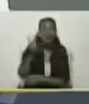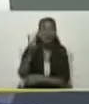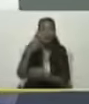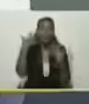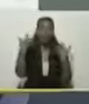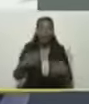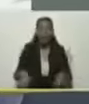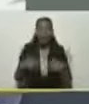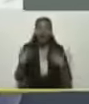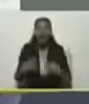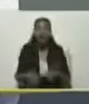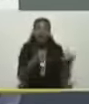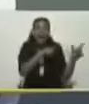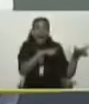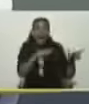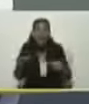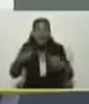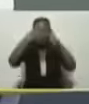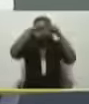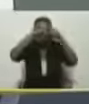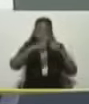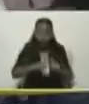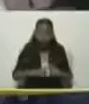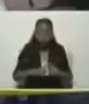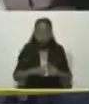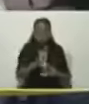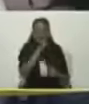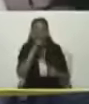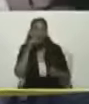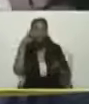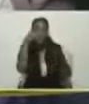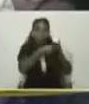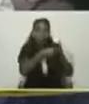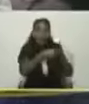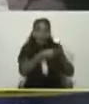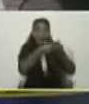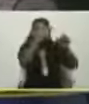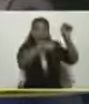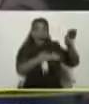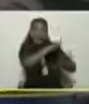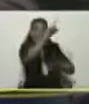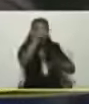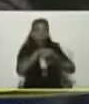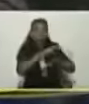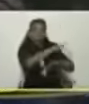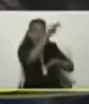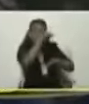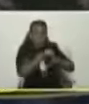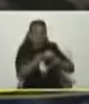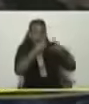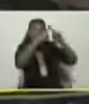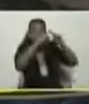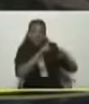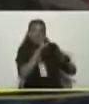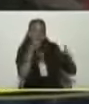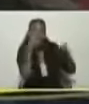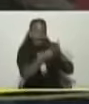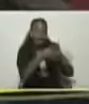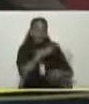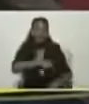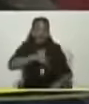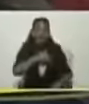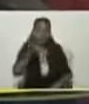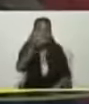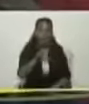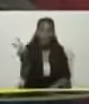Igualmente, ya están registradas a nivel nacional en la gran misión